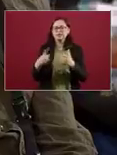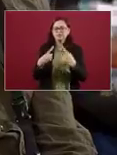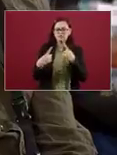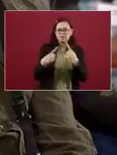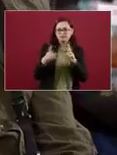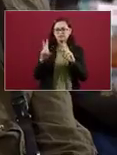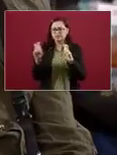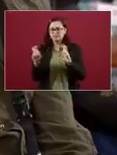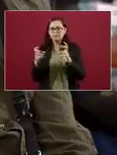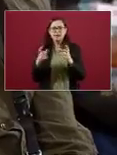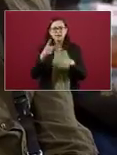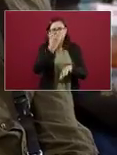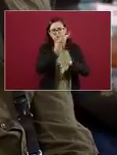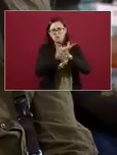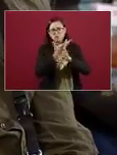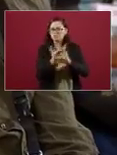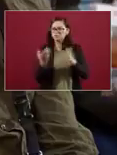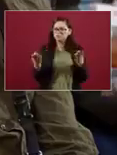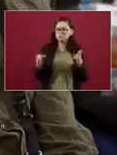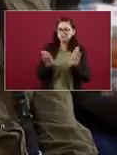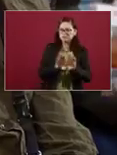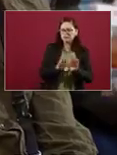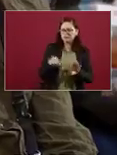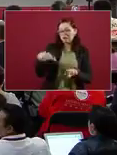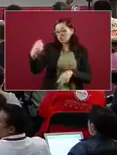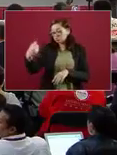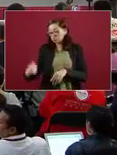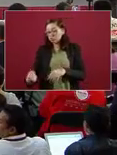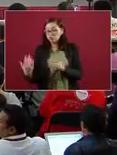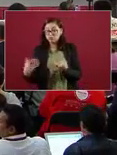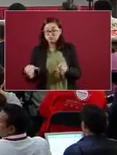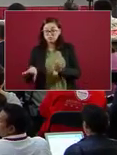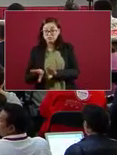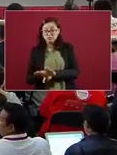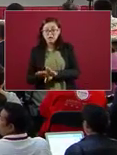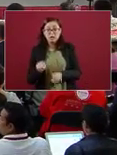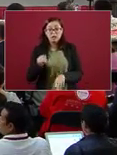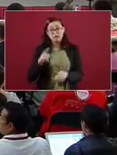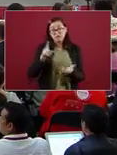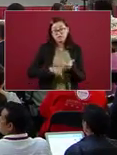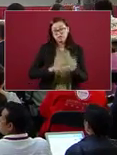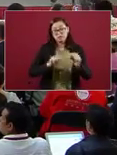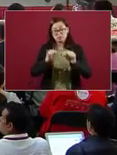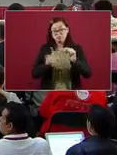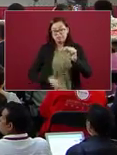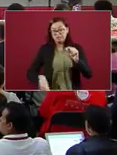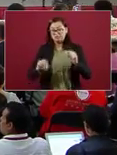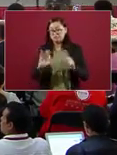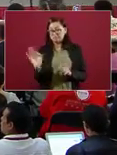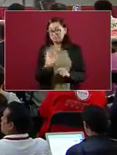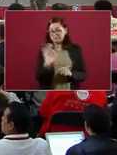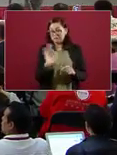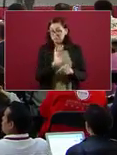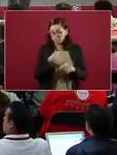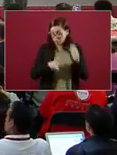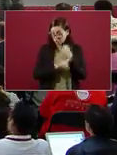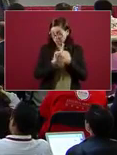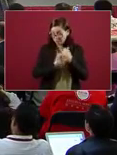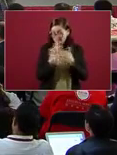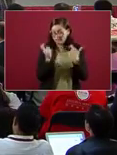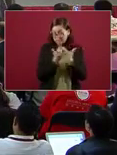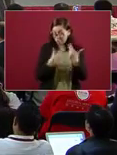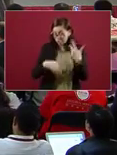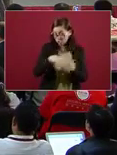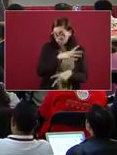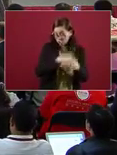frontera con Estados Unidos, la frontera sur también, y cómo afectaría esto a la economía mexicana. Y en segundo lugar, me gustaría preguntarle, ya que usted